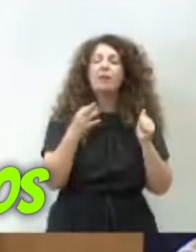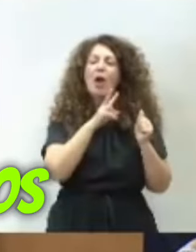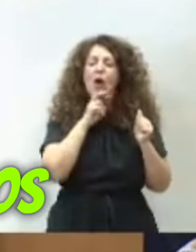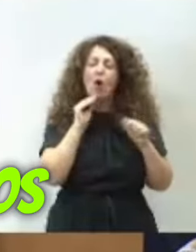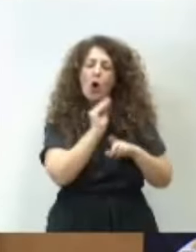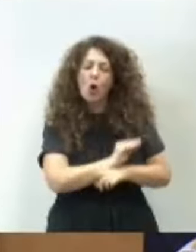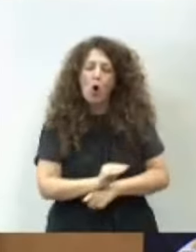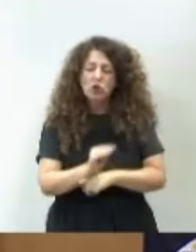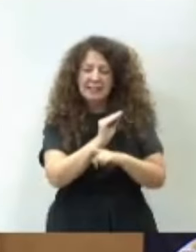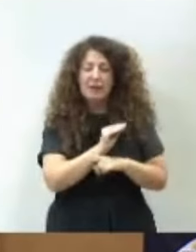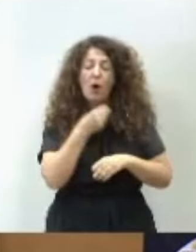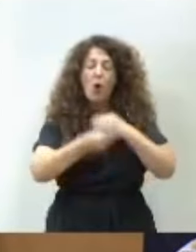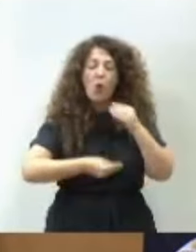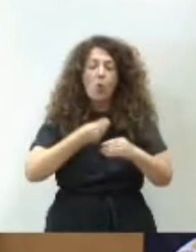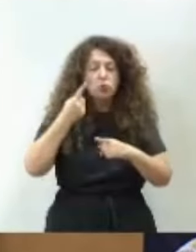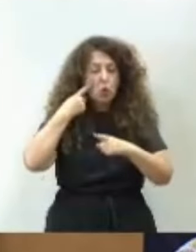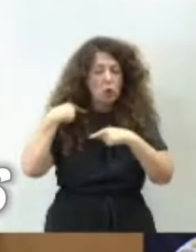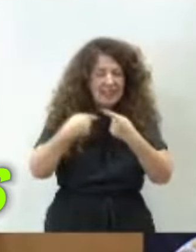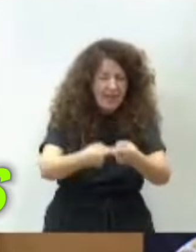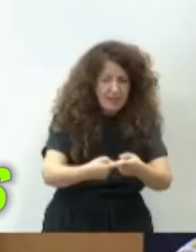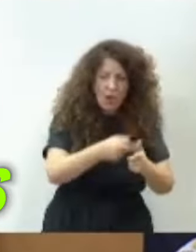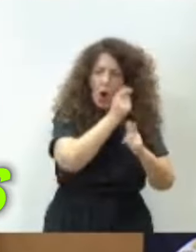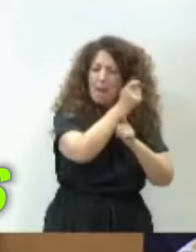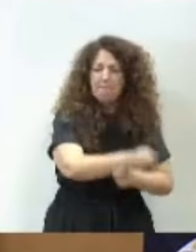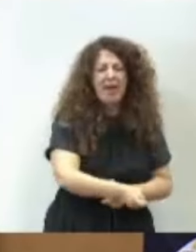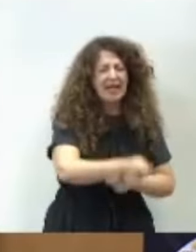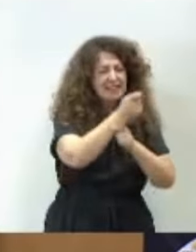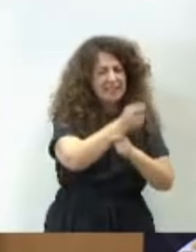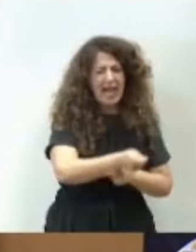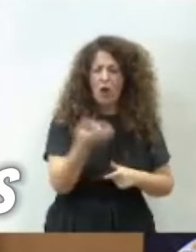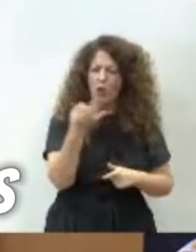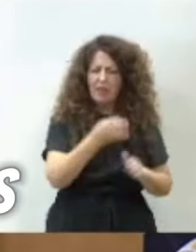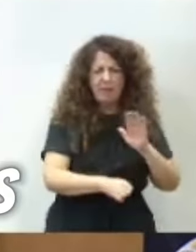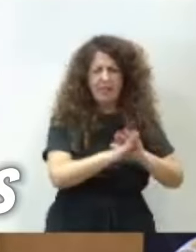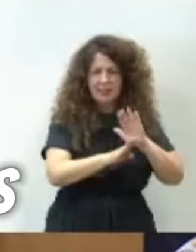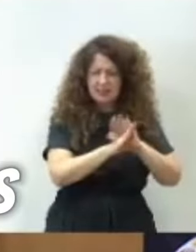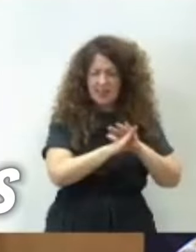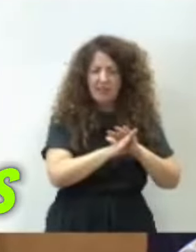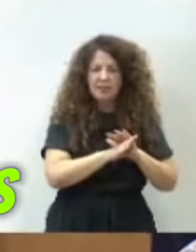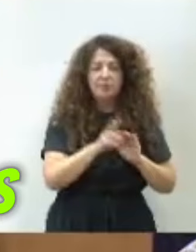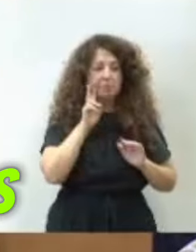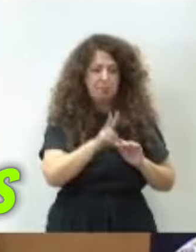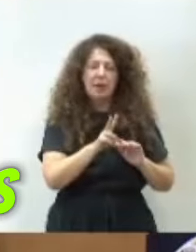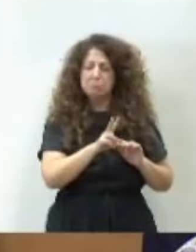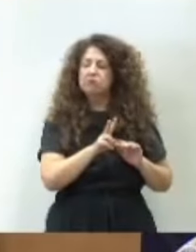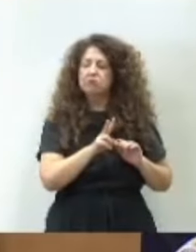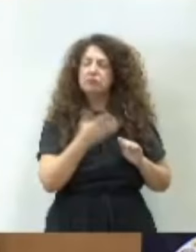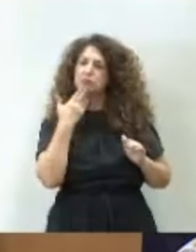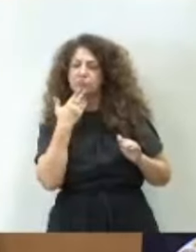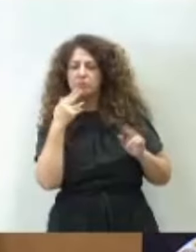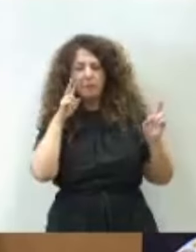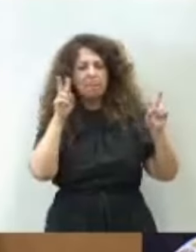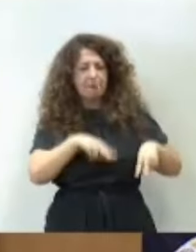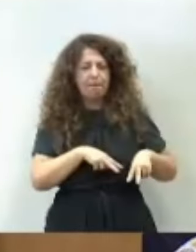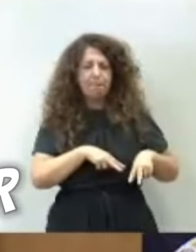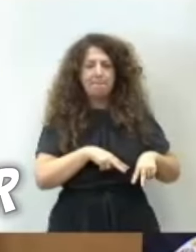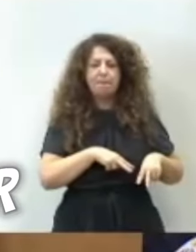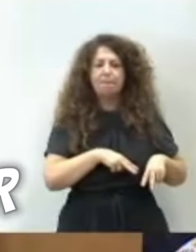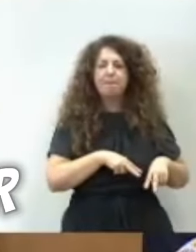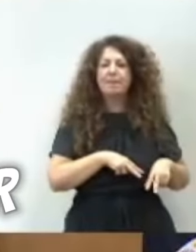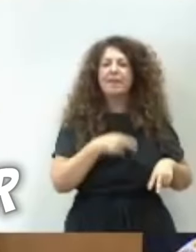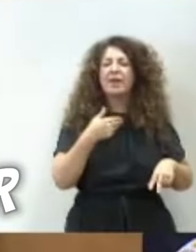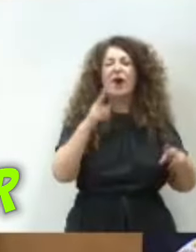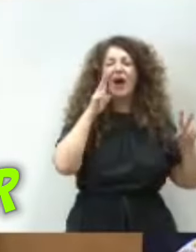tradicionales pesqueros, como me comprometí a hacer y como nos comprometimos a hacer, y que están perfectamente reconocidos en lo que puede llegar a ser